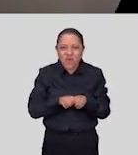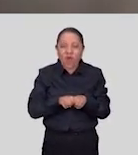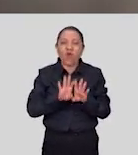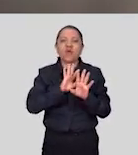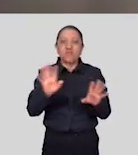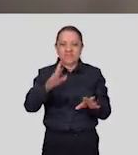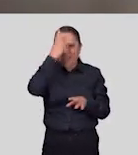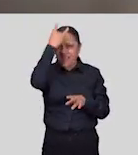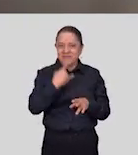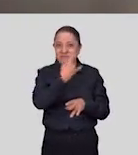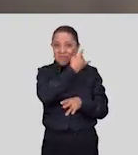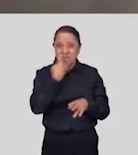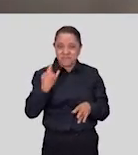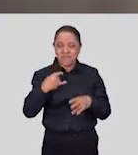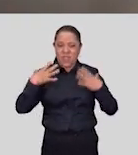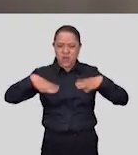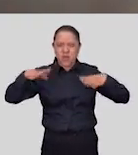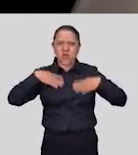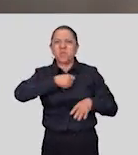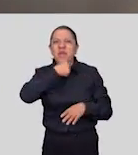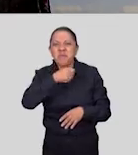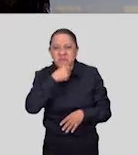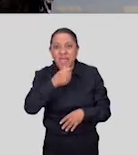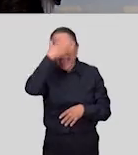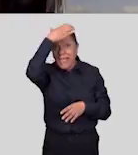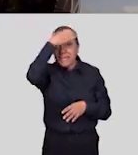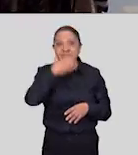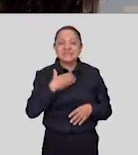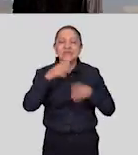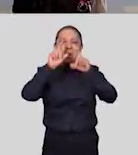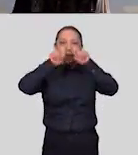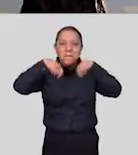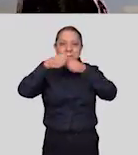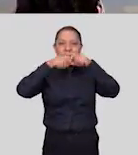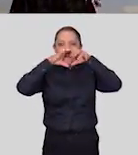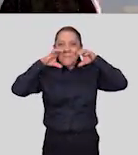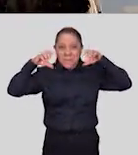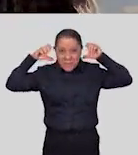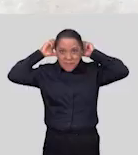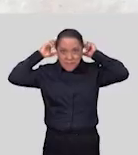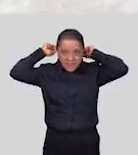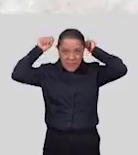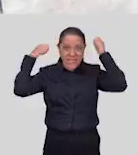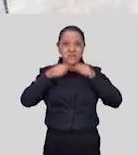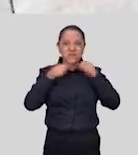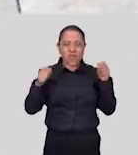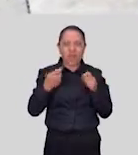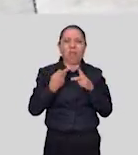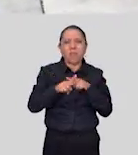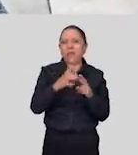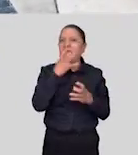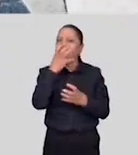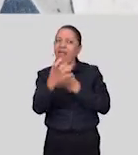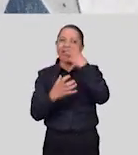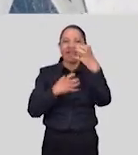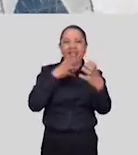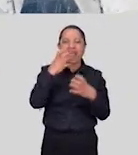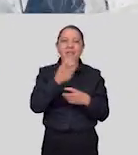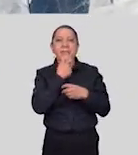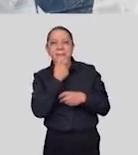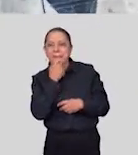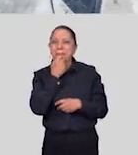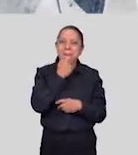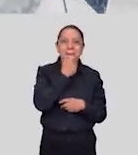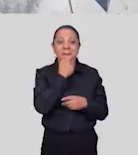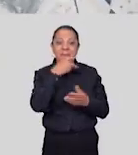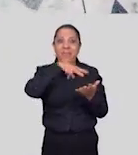ropa vieja, tapándose la cara con un pañuelo o pedazo de manta, y empezaron a gritar, a chiflar y a brincar por las calles del